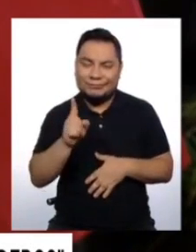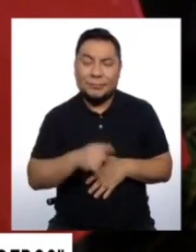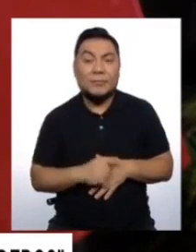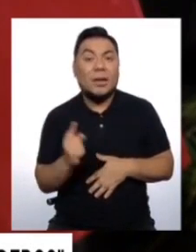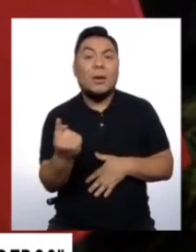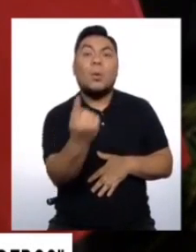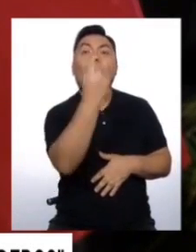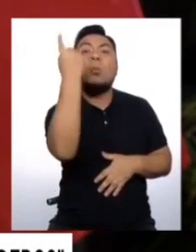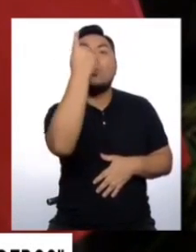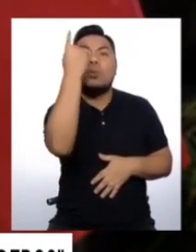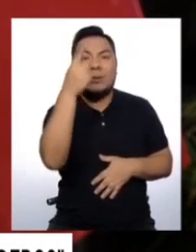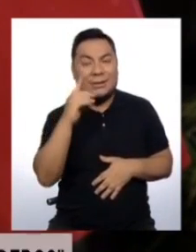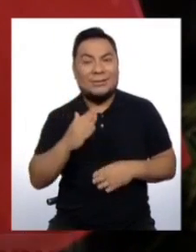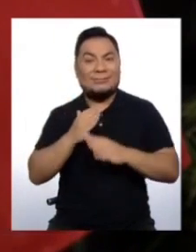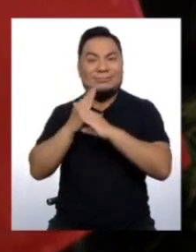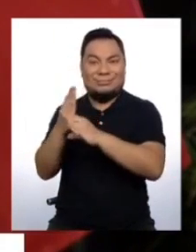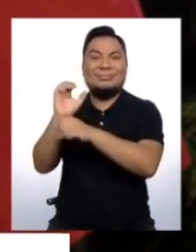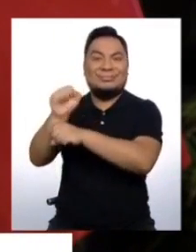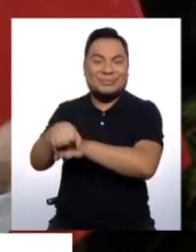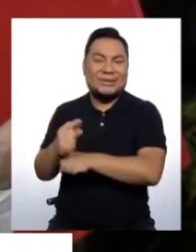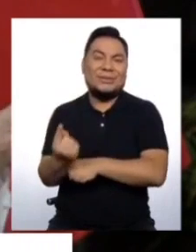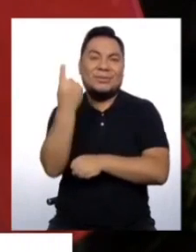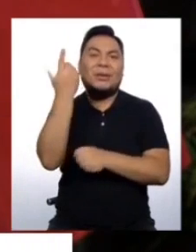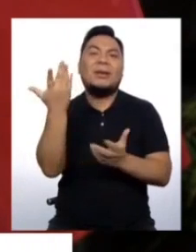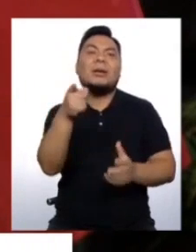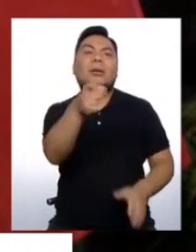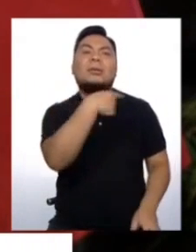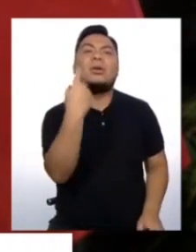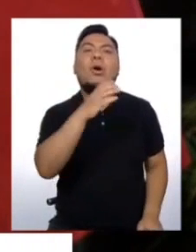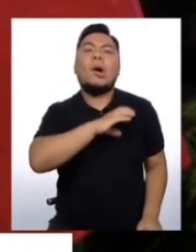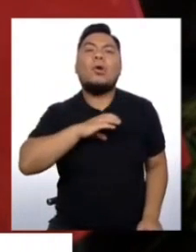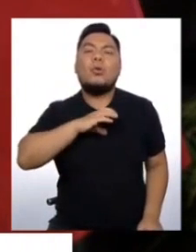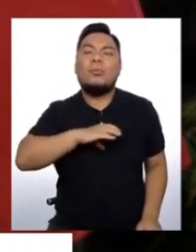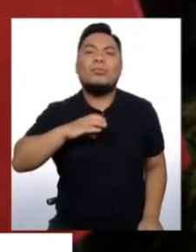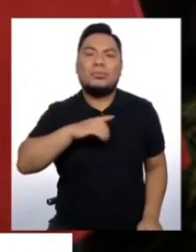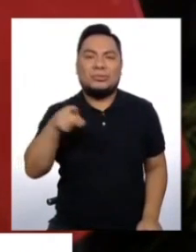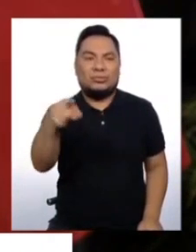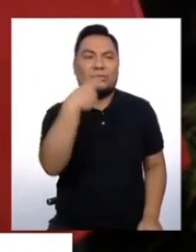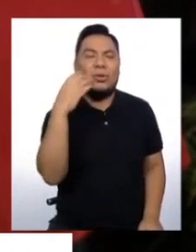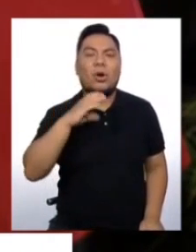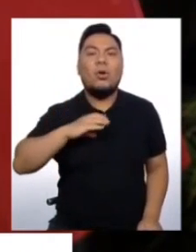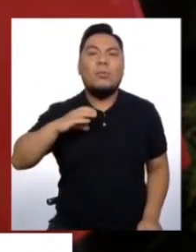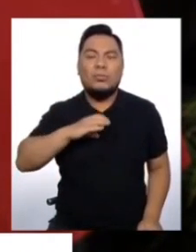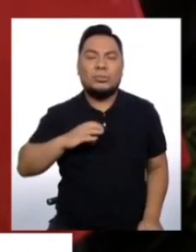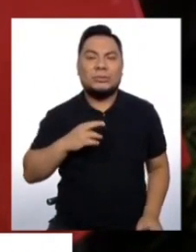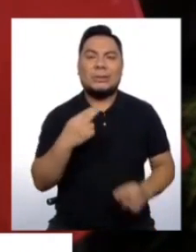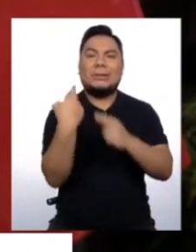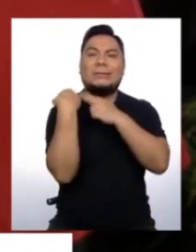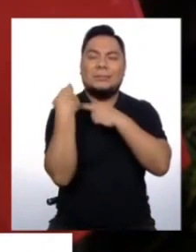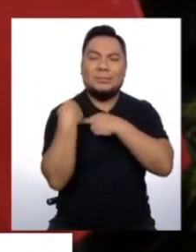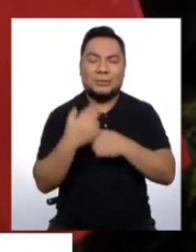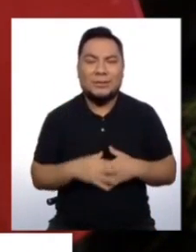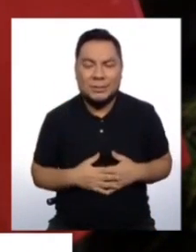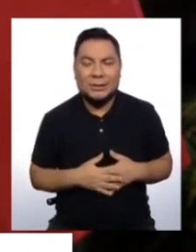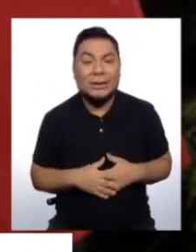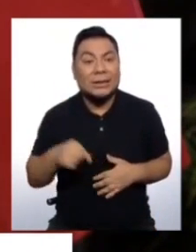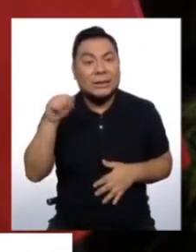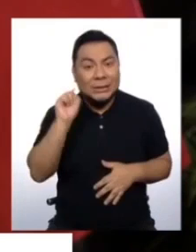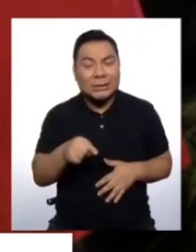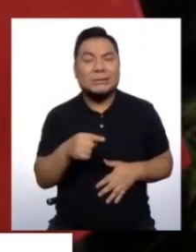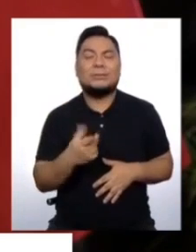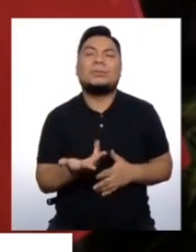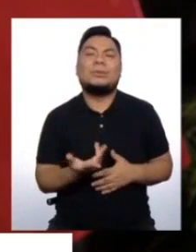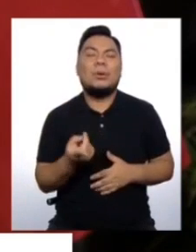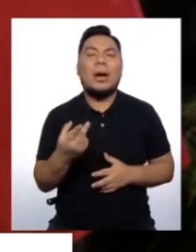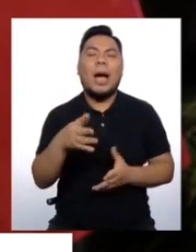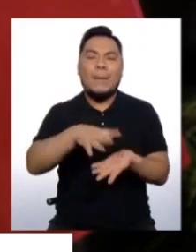combate efectivo al COVID es nuestro comportamiento responsable. Y eso es lo que estamos aprendiendo todos los